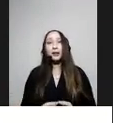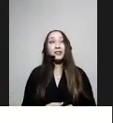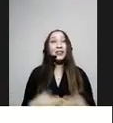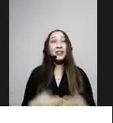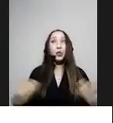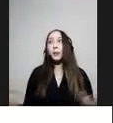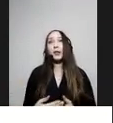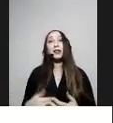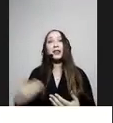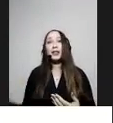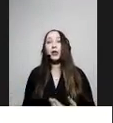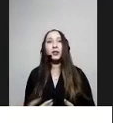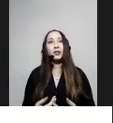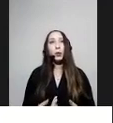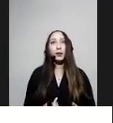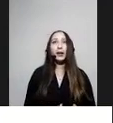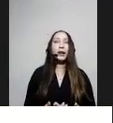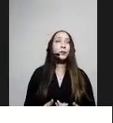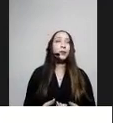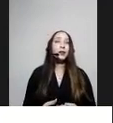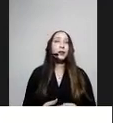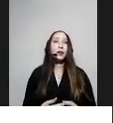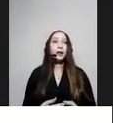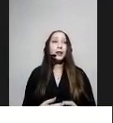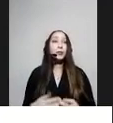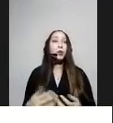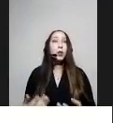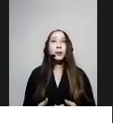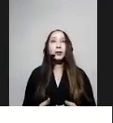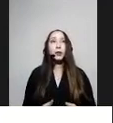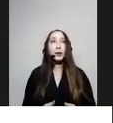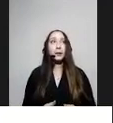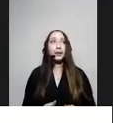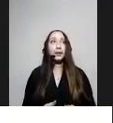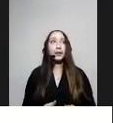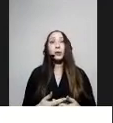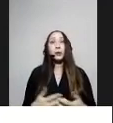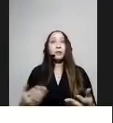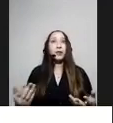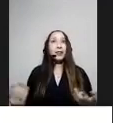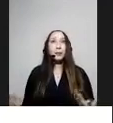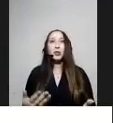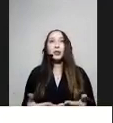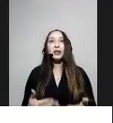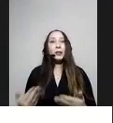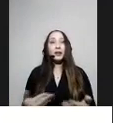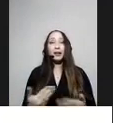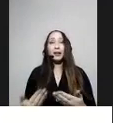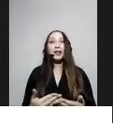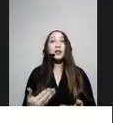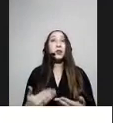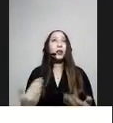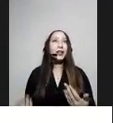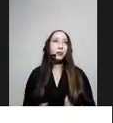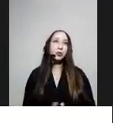si faltaba un compañero, ella hacía el trabajo sin que se lo pidieran, y estaba muy comprometida con la empresa, pero esta persona de verdad